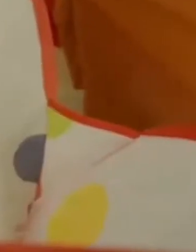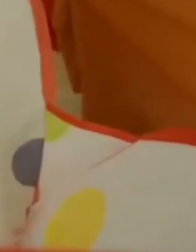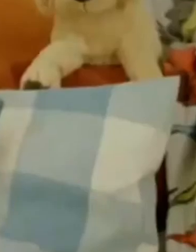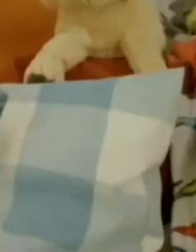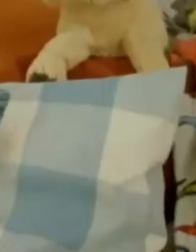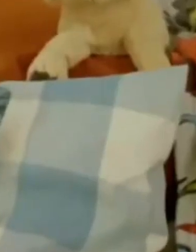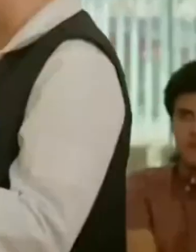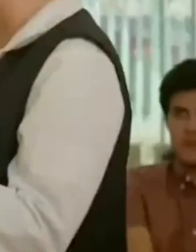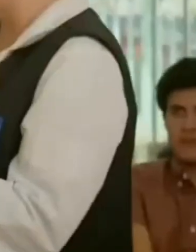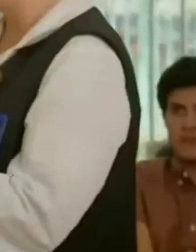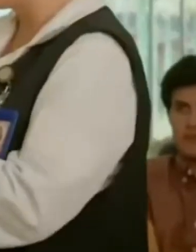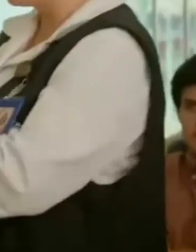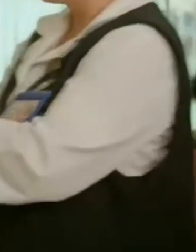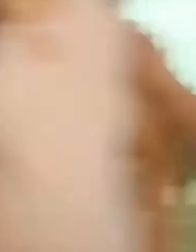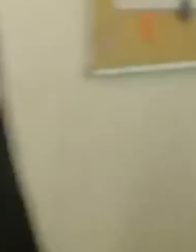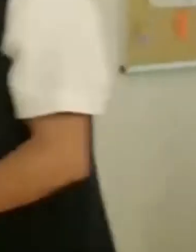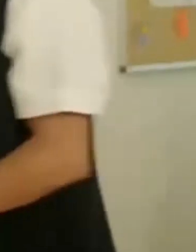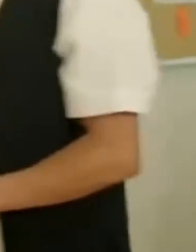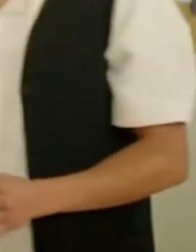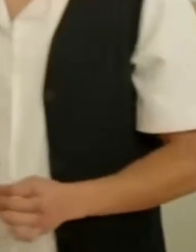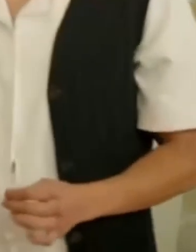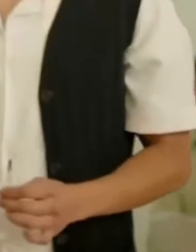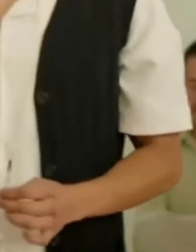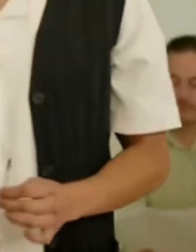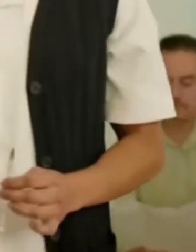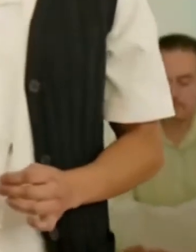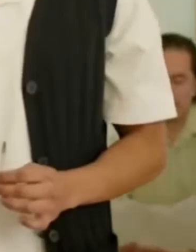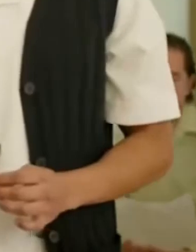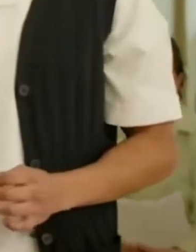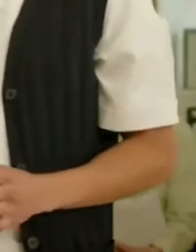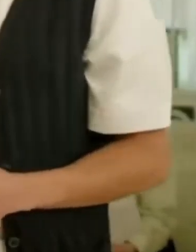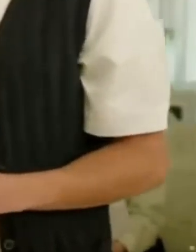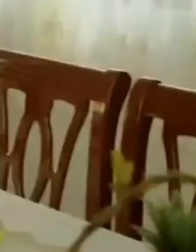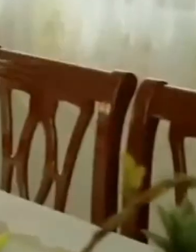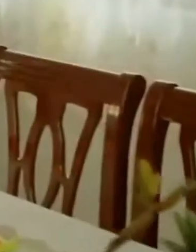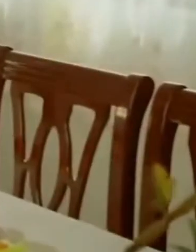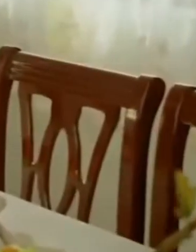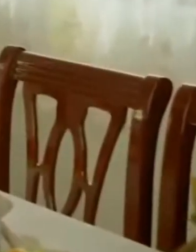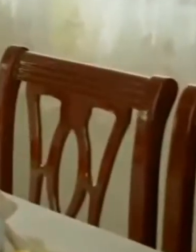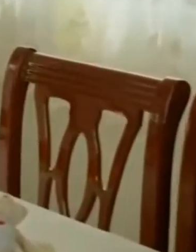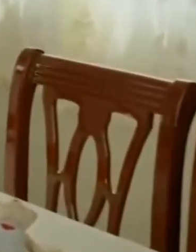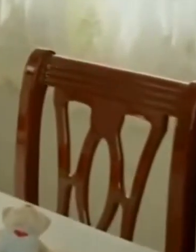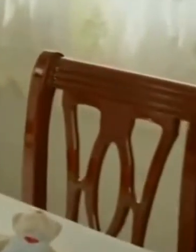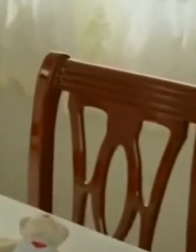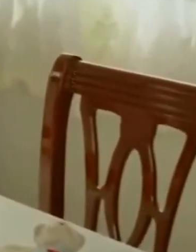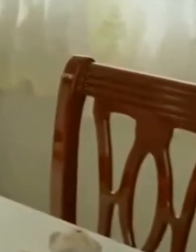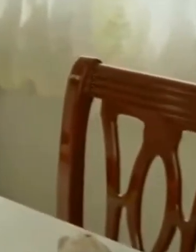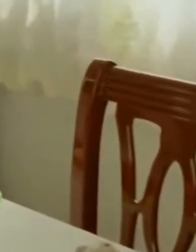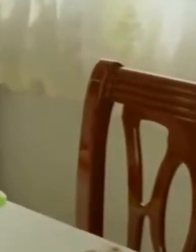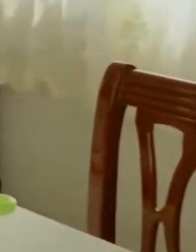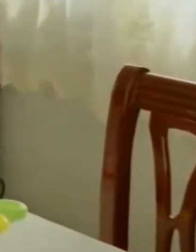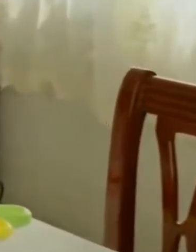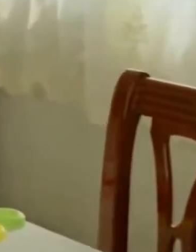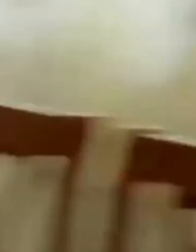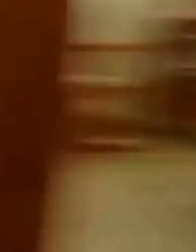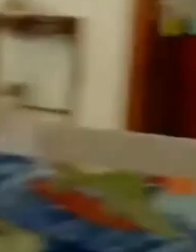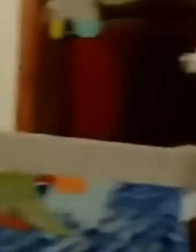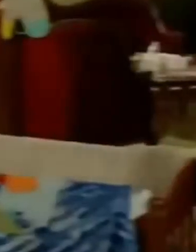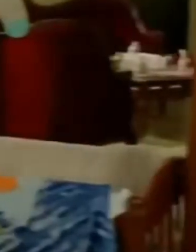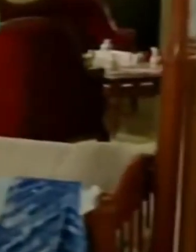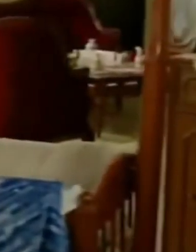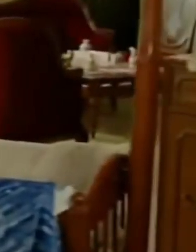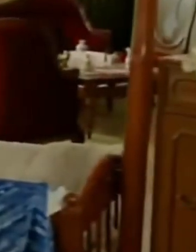La vacunación salva vidas. ¿Para COVID? A partir de los 5 años. Y para la influenza, adultos desde 60